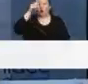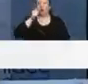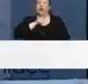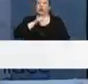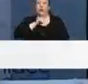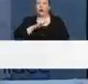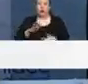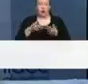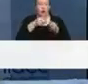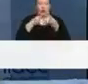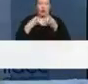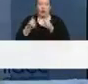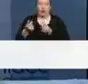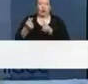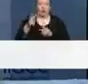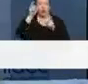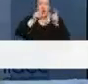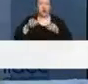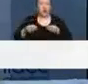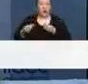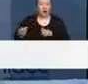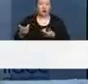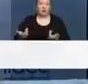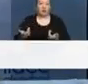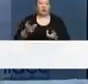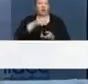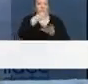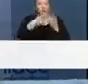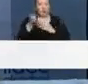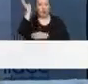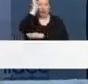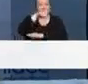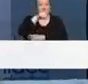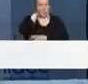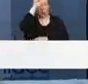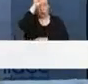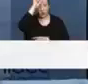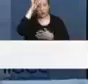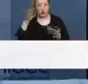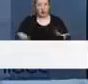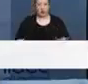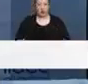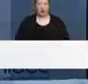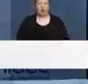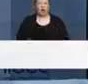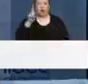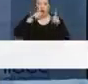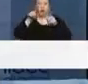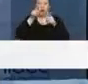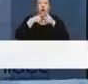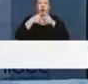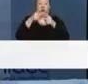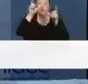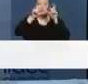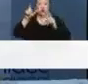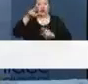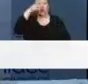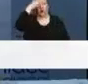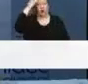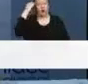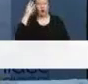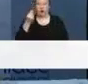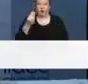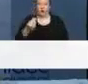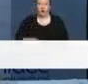la tengo que comprar no entonces es la gente se olvida de esas cosas no sin un poco ingrato la vida pública pero es